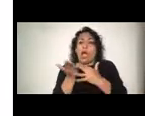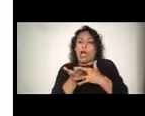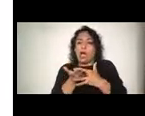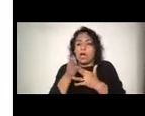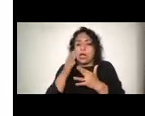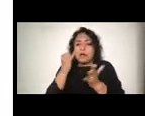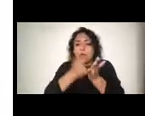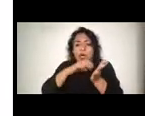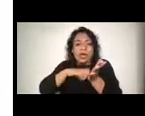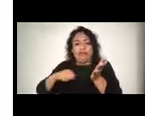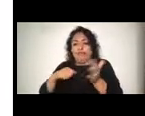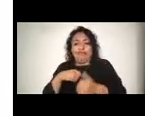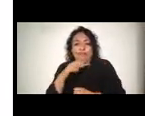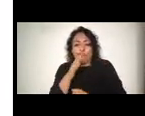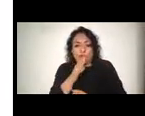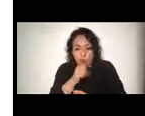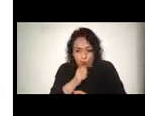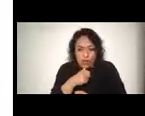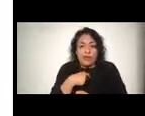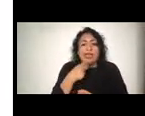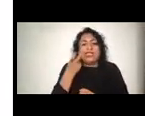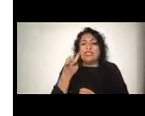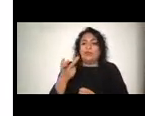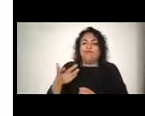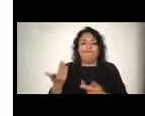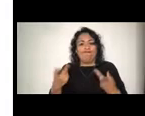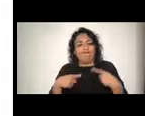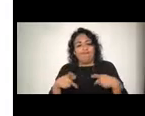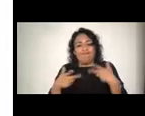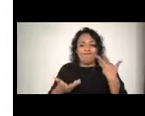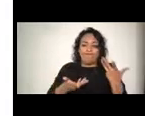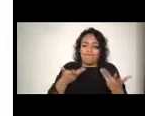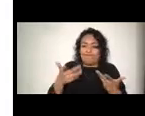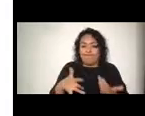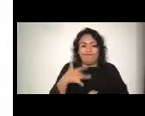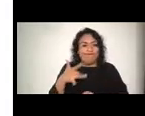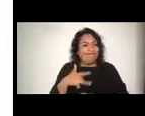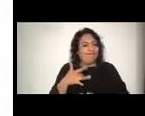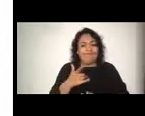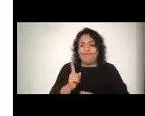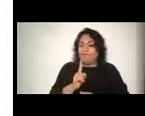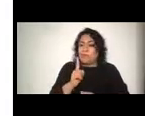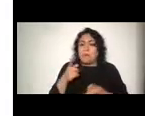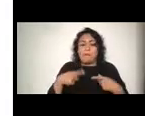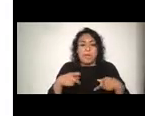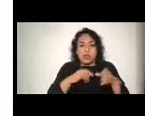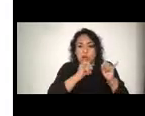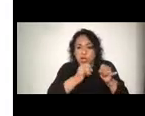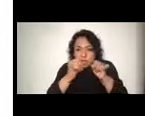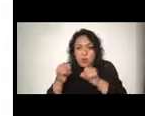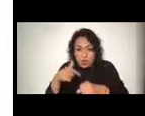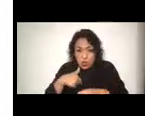esto, y esto, claro, va a desincentivar, va a dificultar que las personas físicas